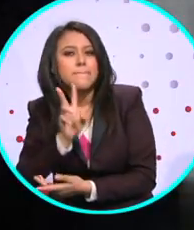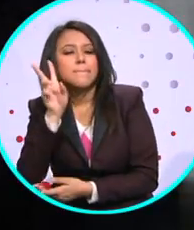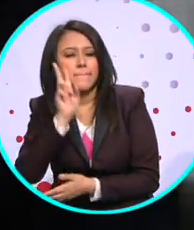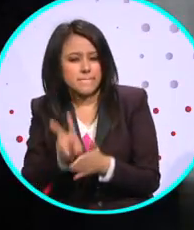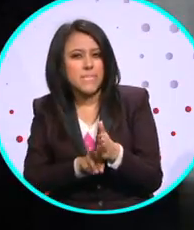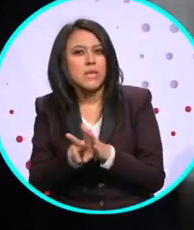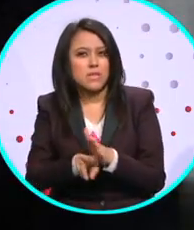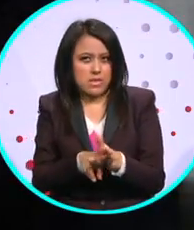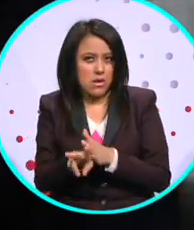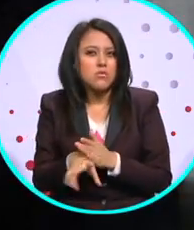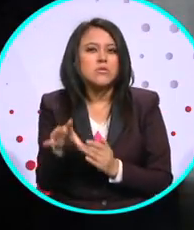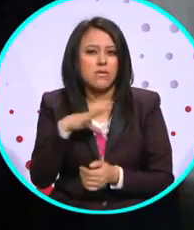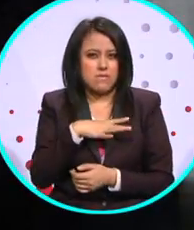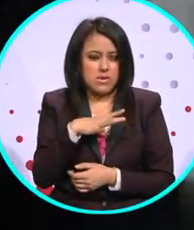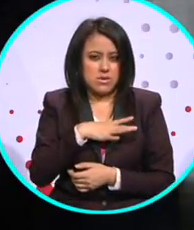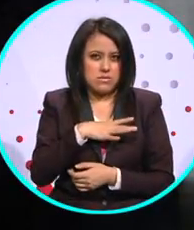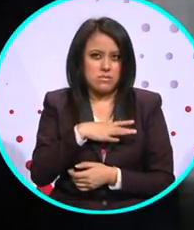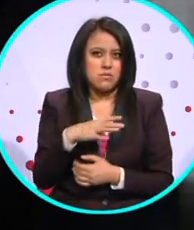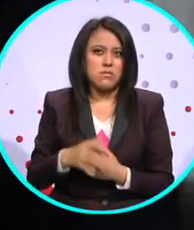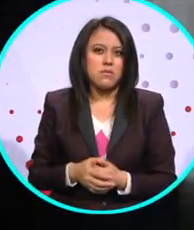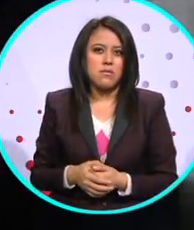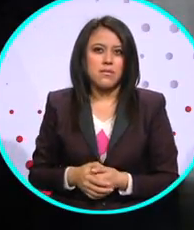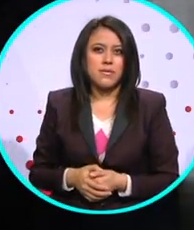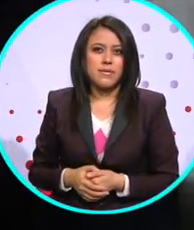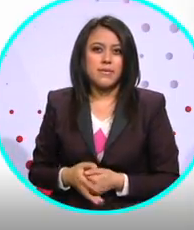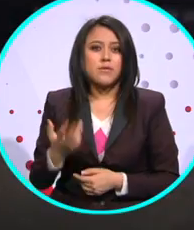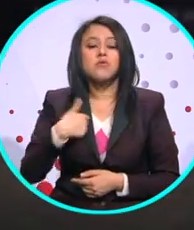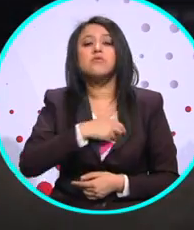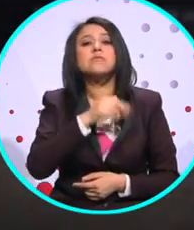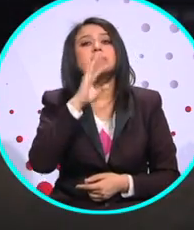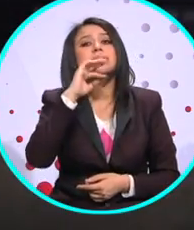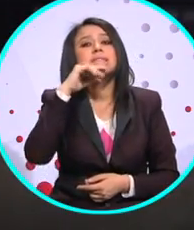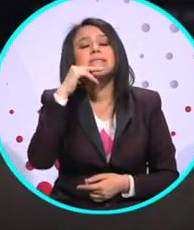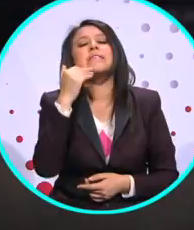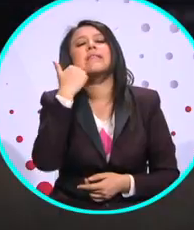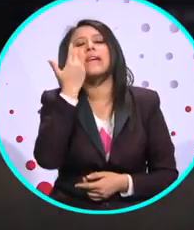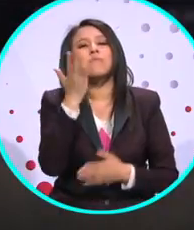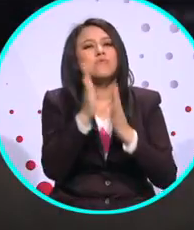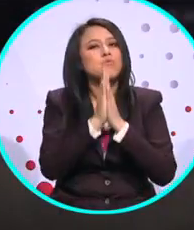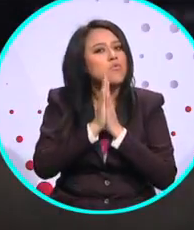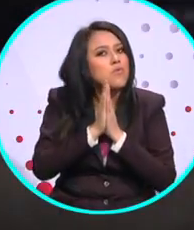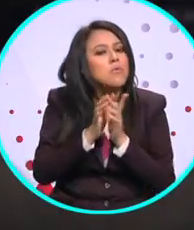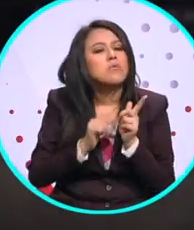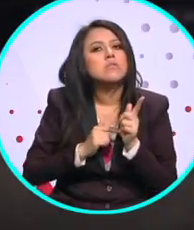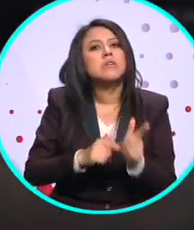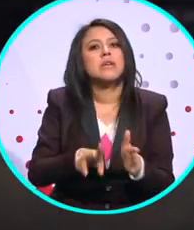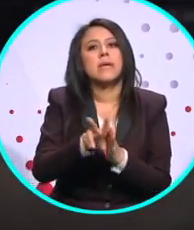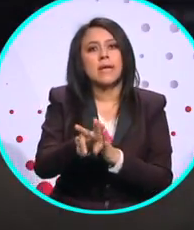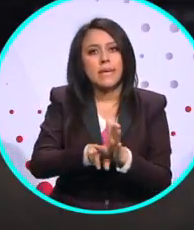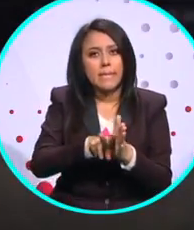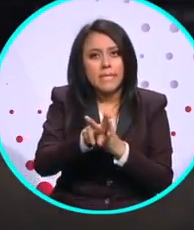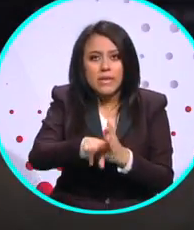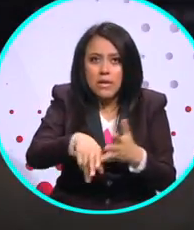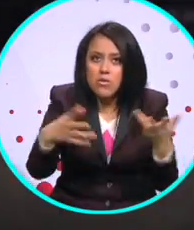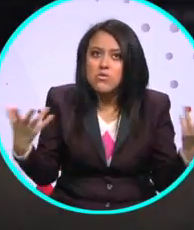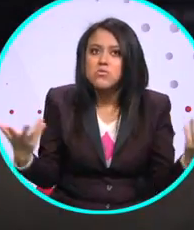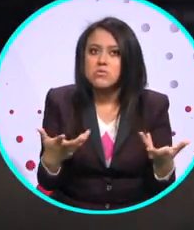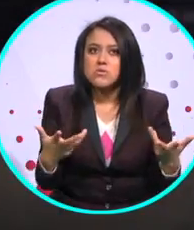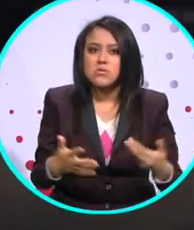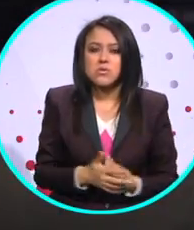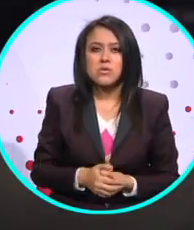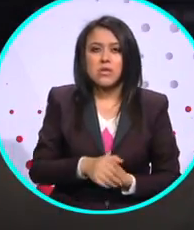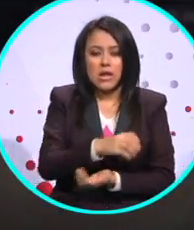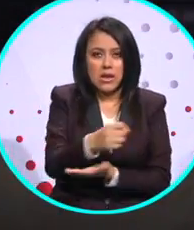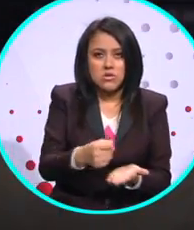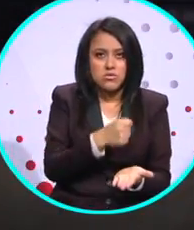incluso más allá, nosotros lo que exigimos son la continuidad de los videos, lo que sigue de lo que es de la Ciudad